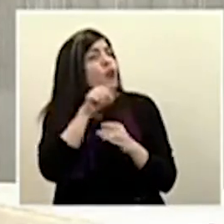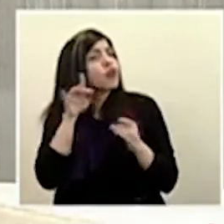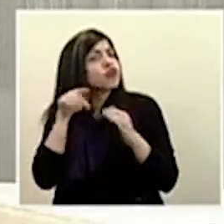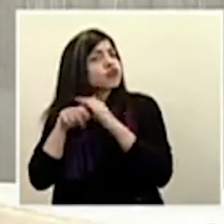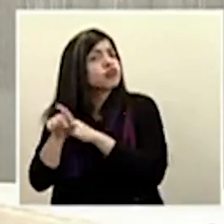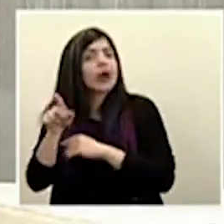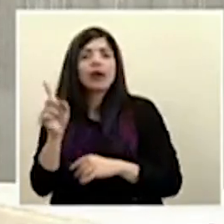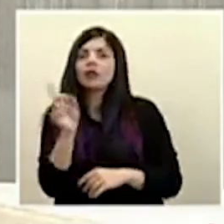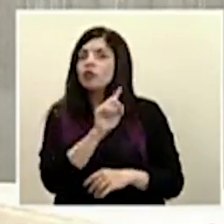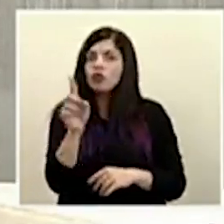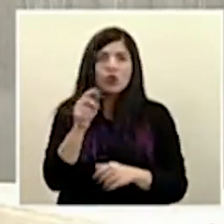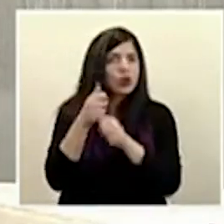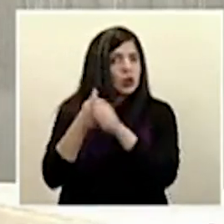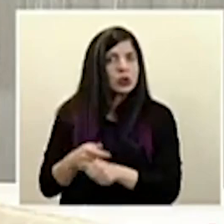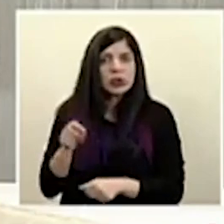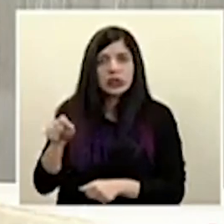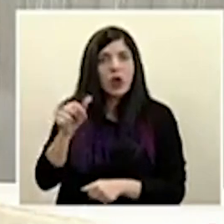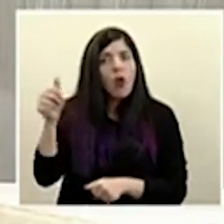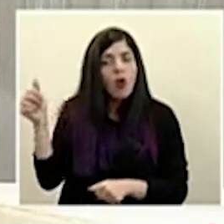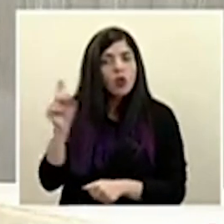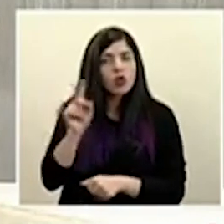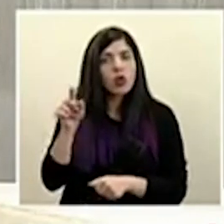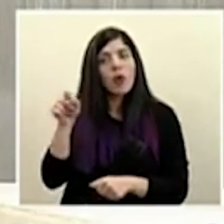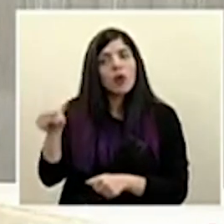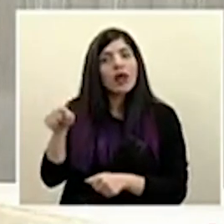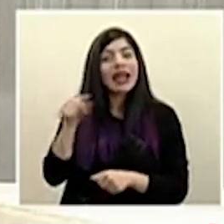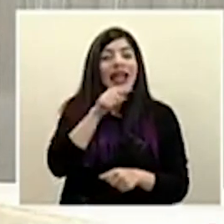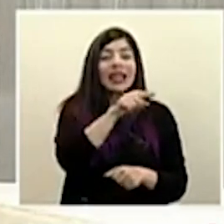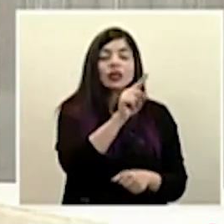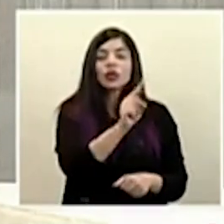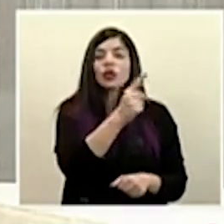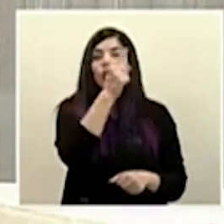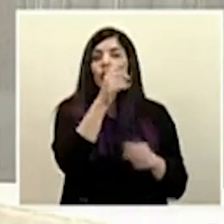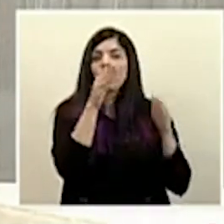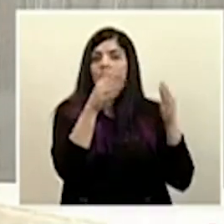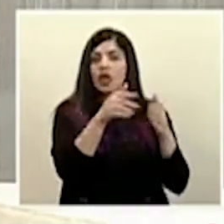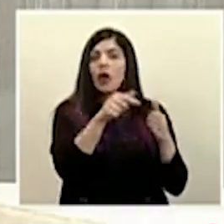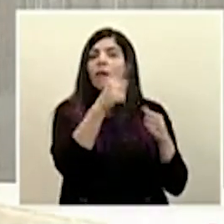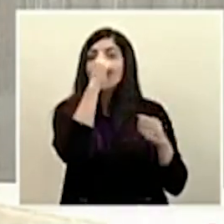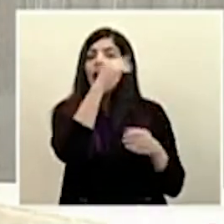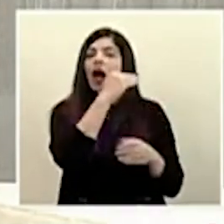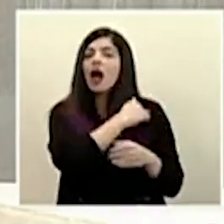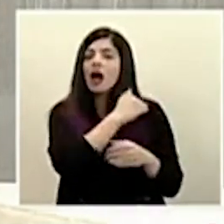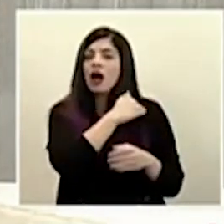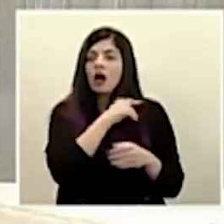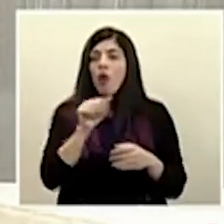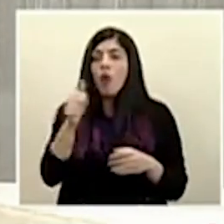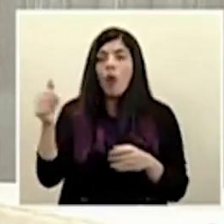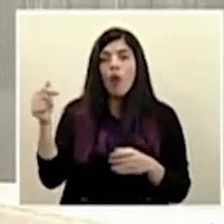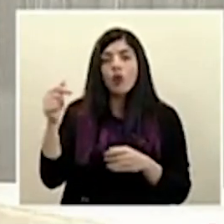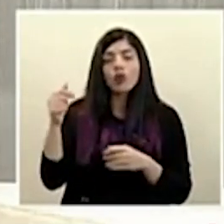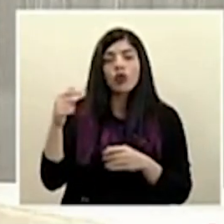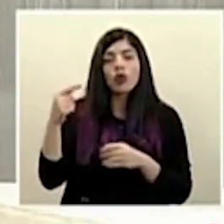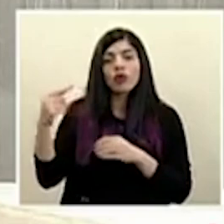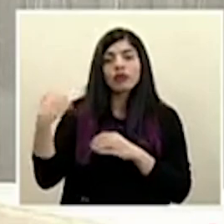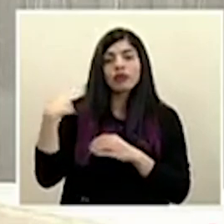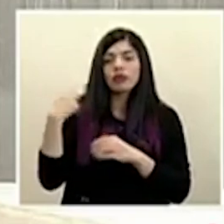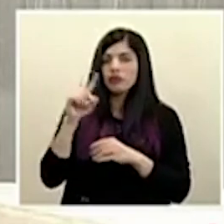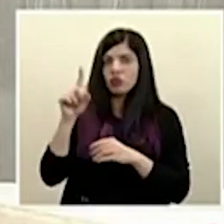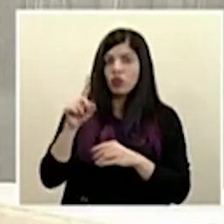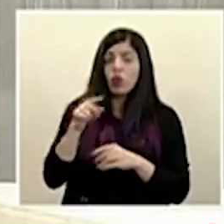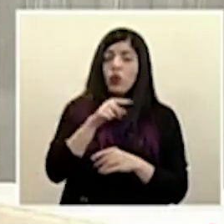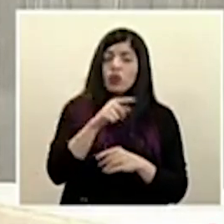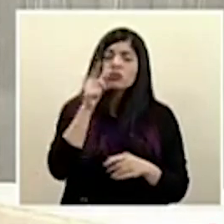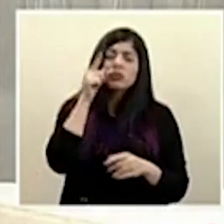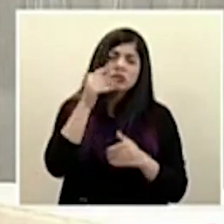no sigan esas instrucciones porque ese canal es exclusivamente de notificaciones. Por supuesto, esto es un proceso que va a seguir